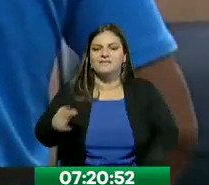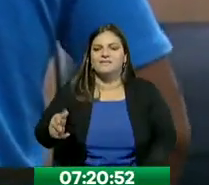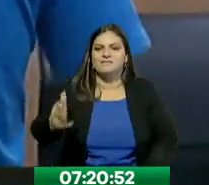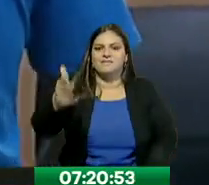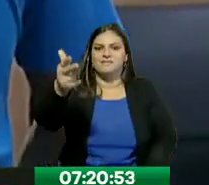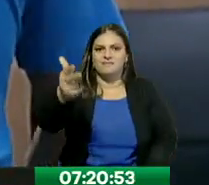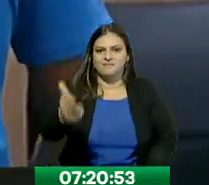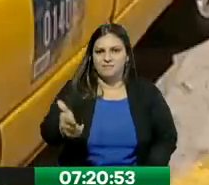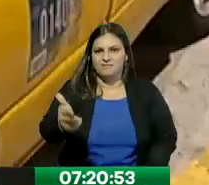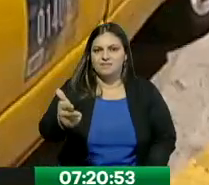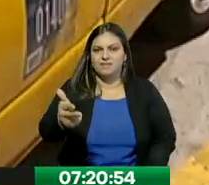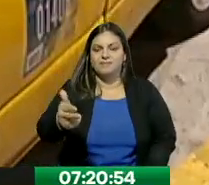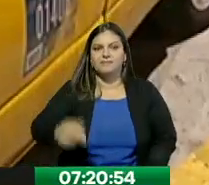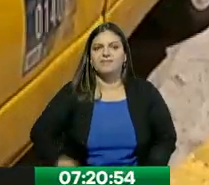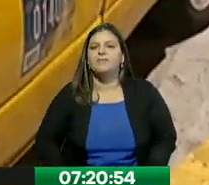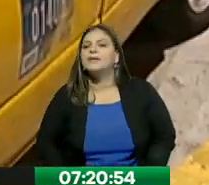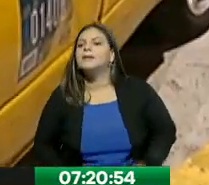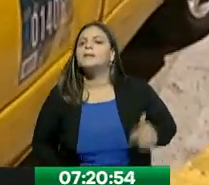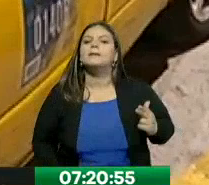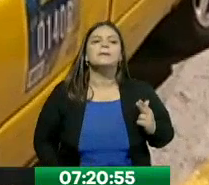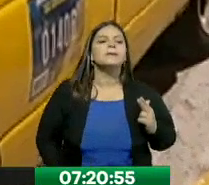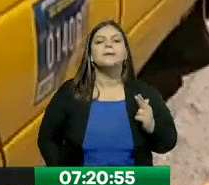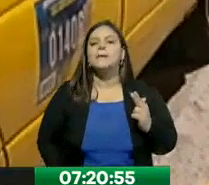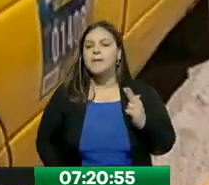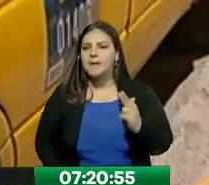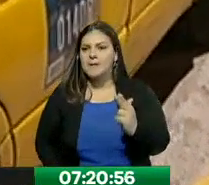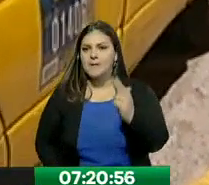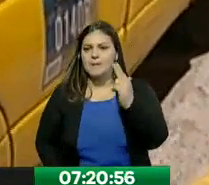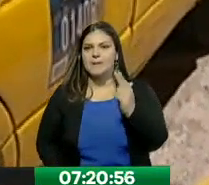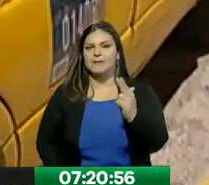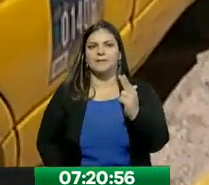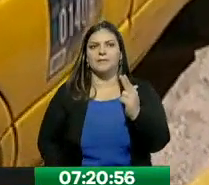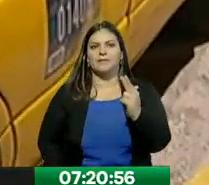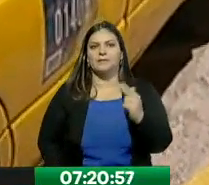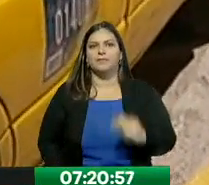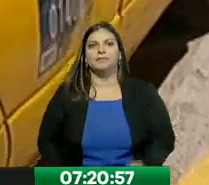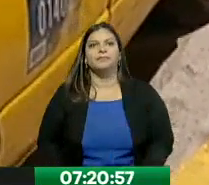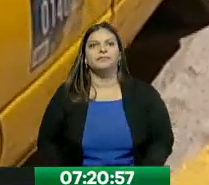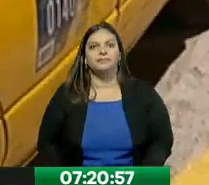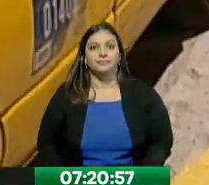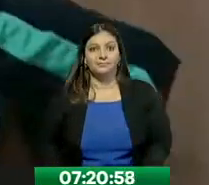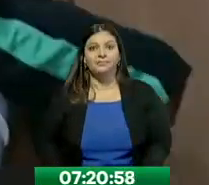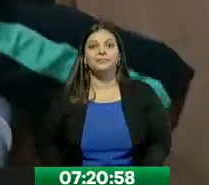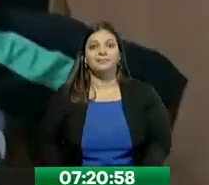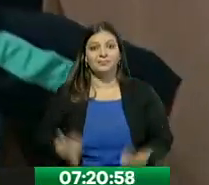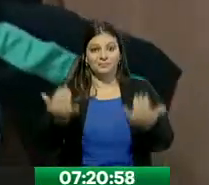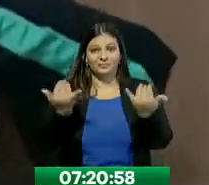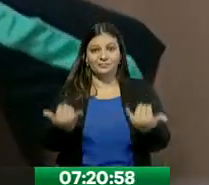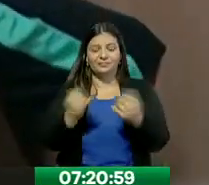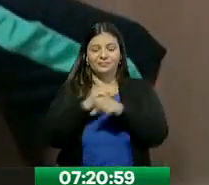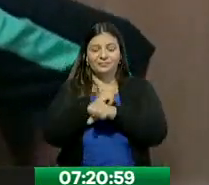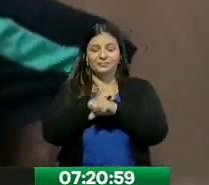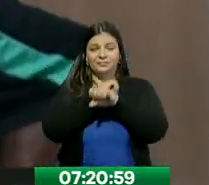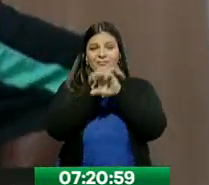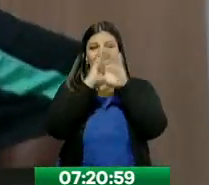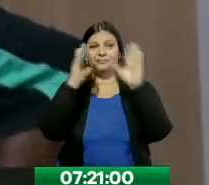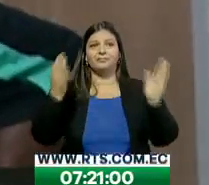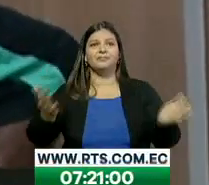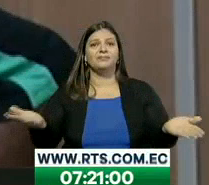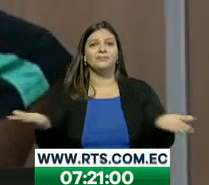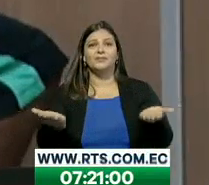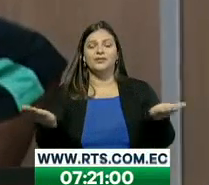a una persona. El episodio se produjo la madrugada de este lunes en la ciudadela